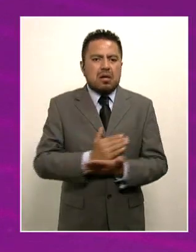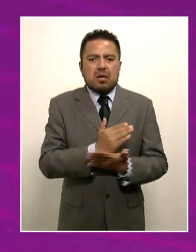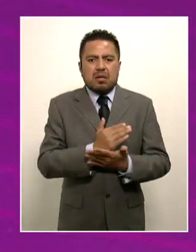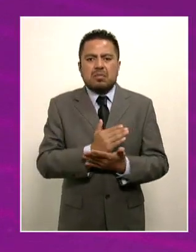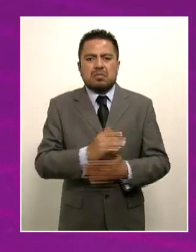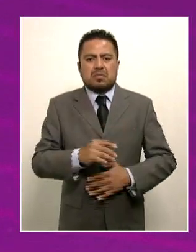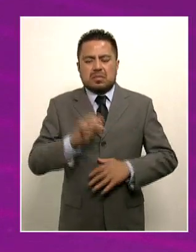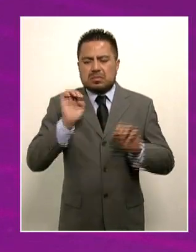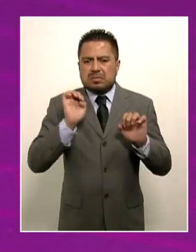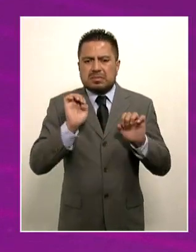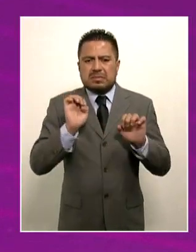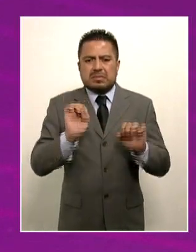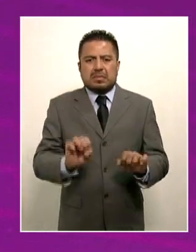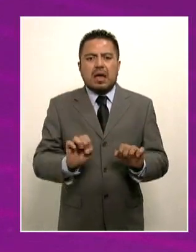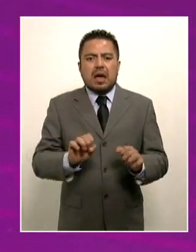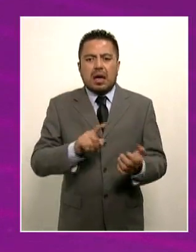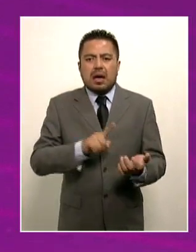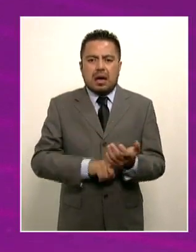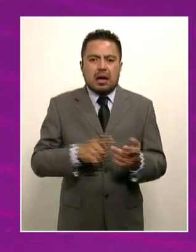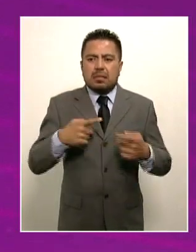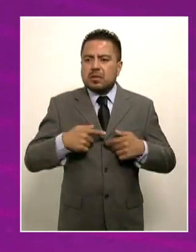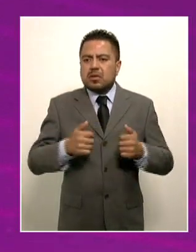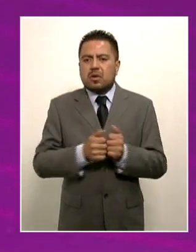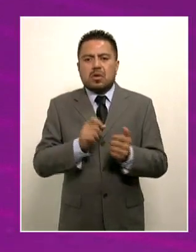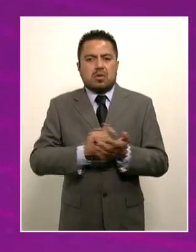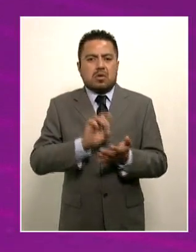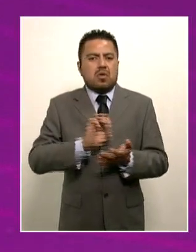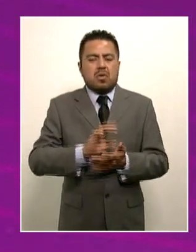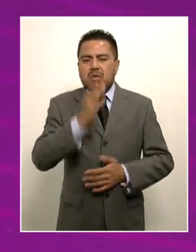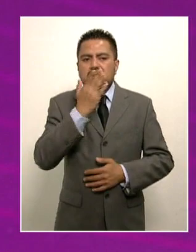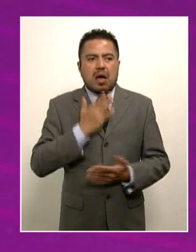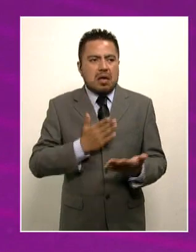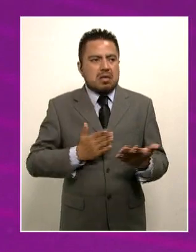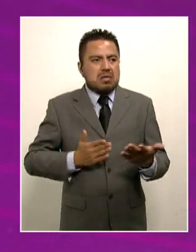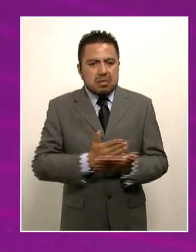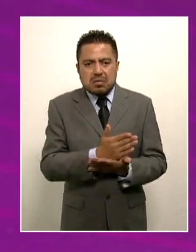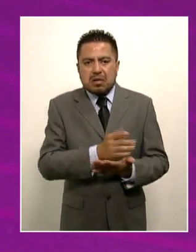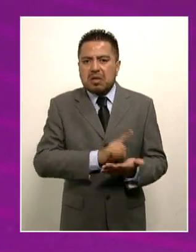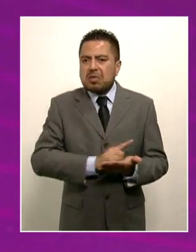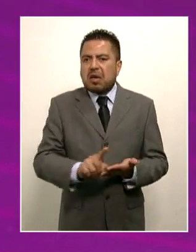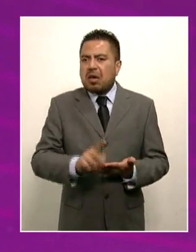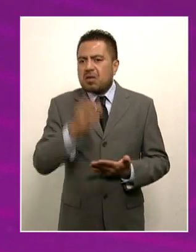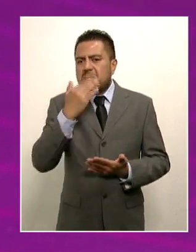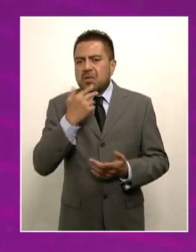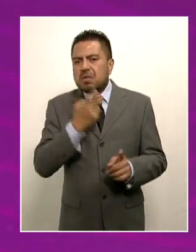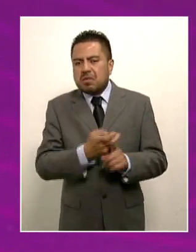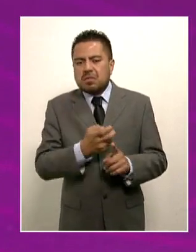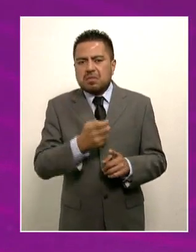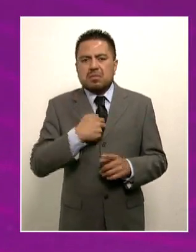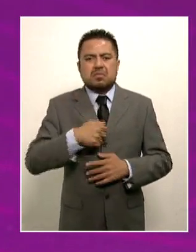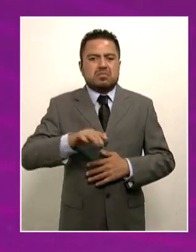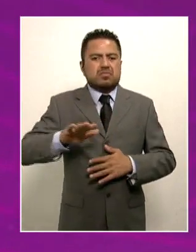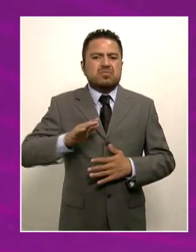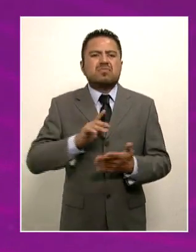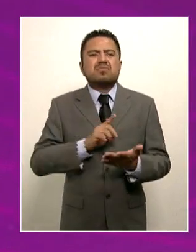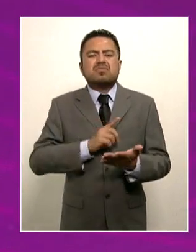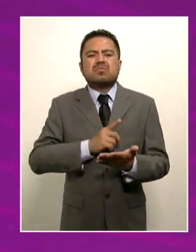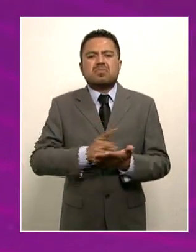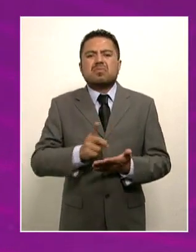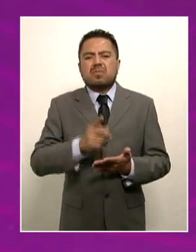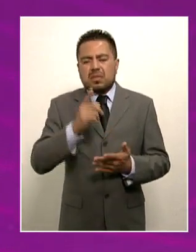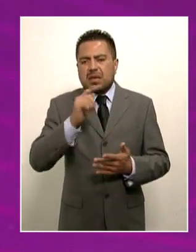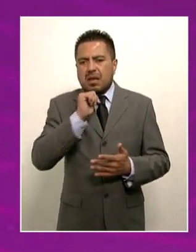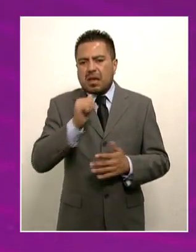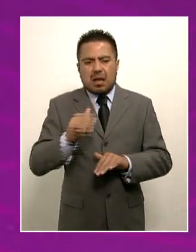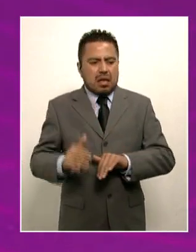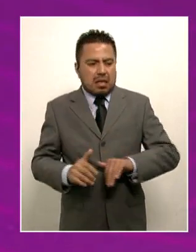son lujos que las personas con discapacidad no tienen, ¿no?, en esas condiciones. Entonces, pues sí, nuestro lema es justamente no dejar a nadie